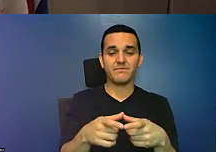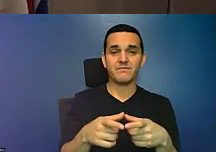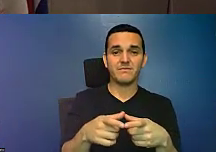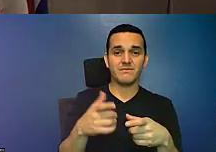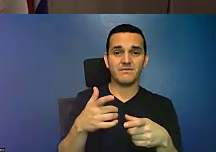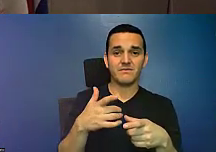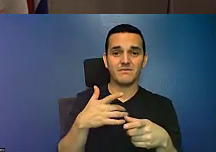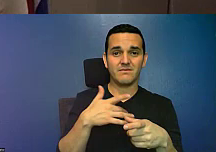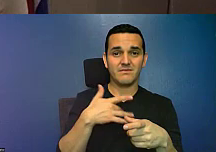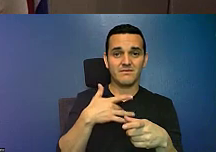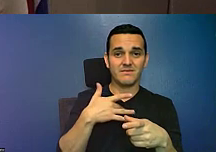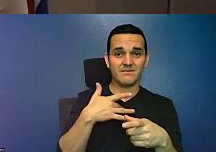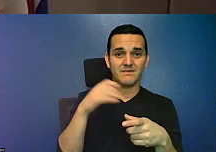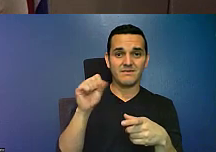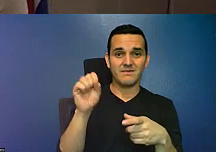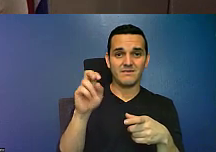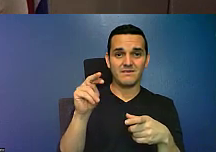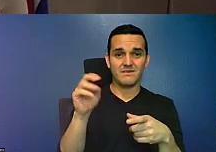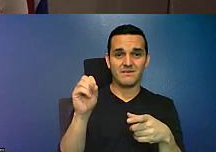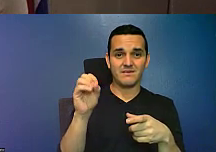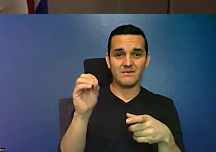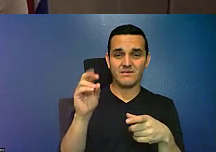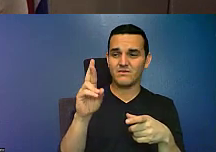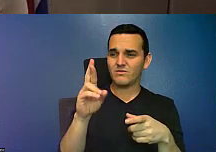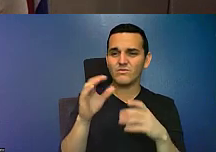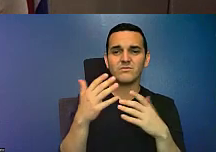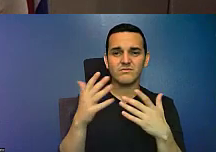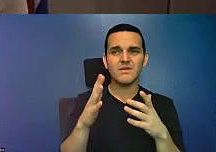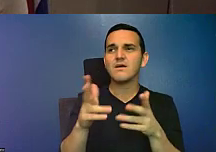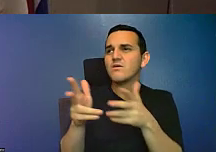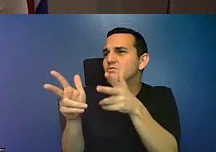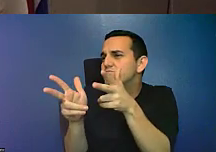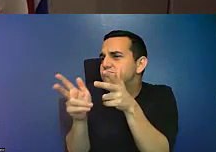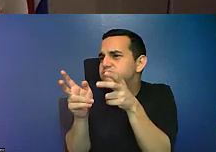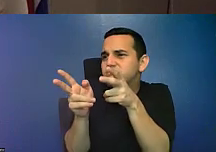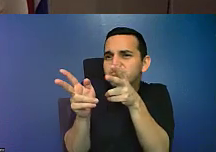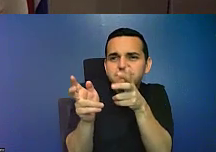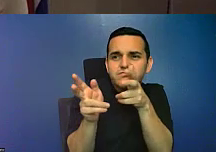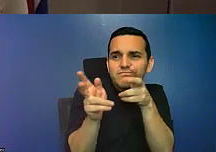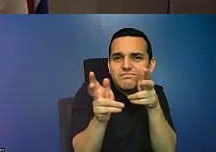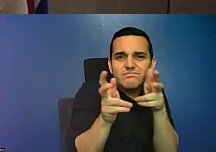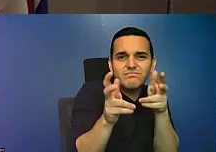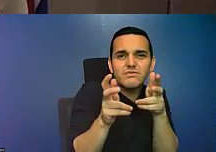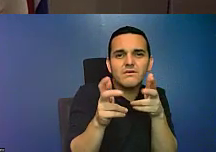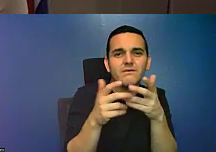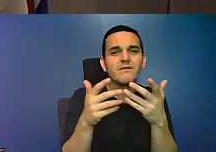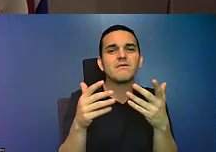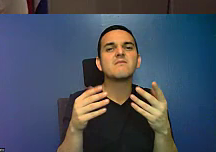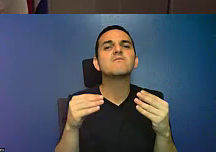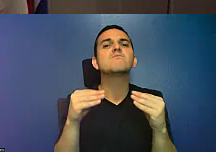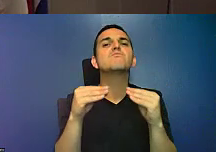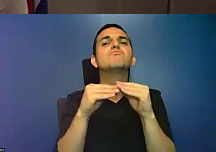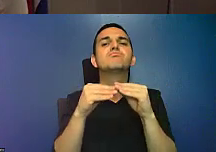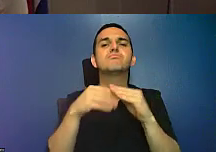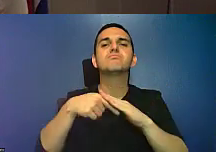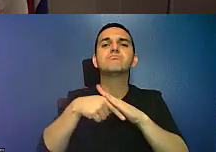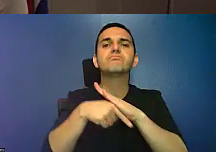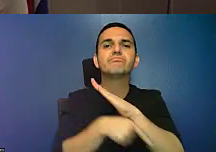etapa, la parte de percepción, pero ¿qué hay más allá? Más allá, ya aplicando